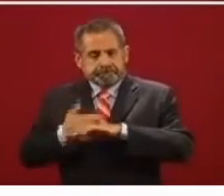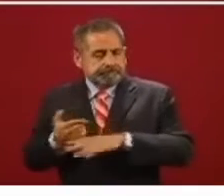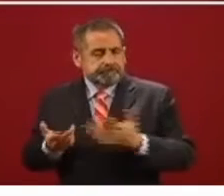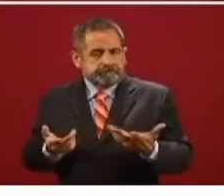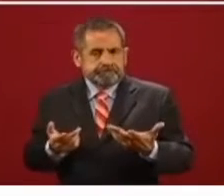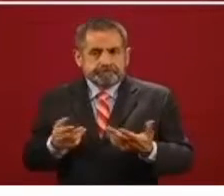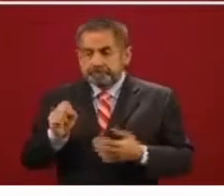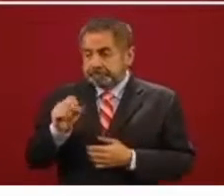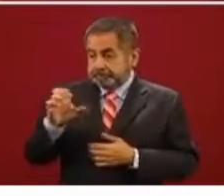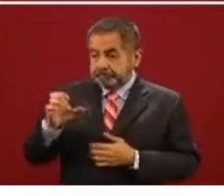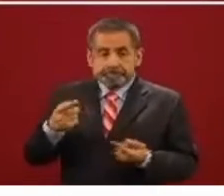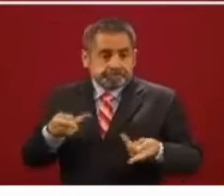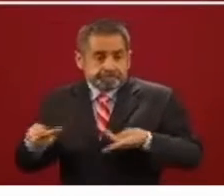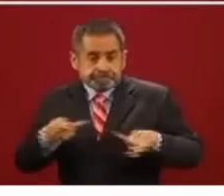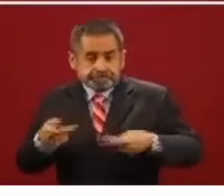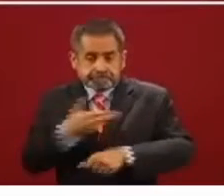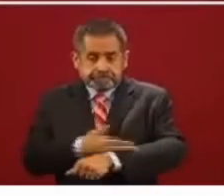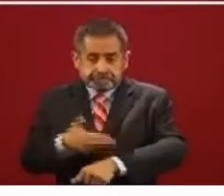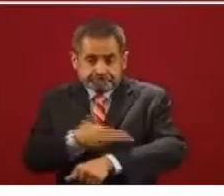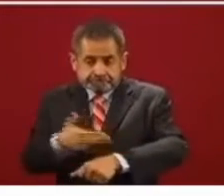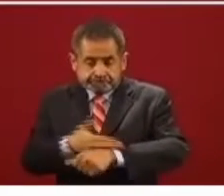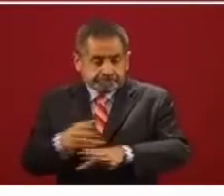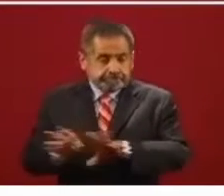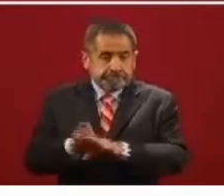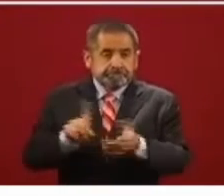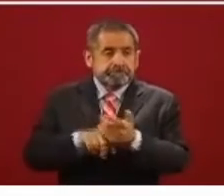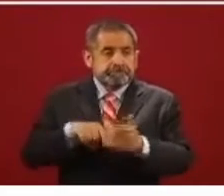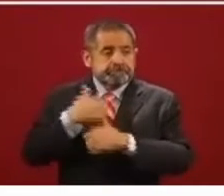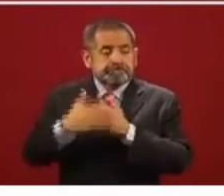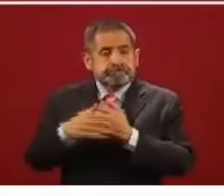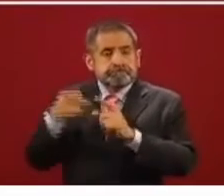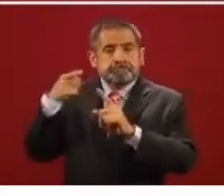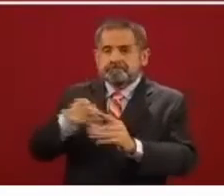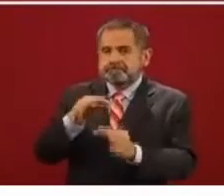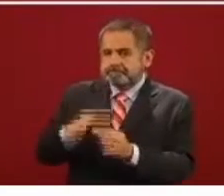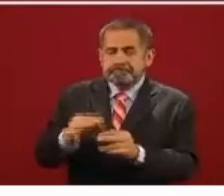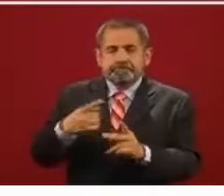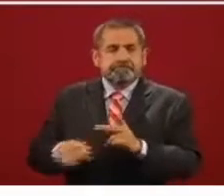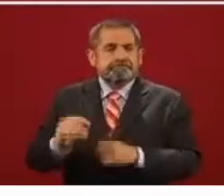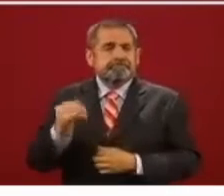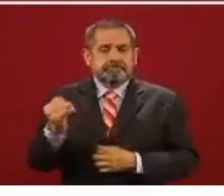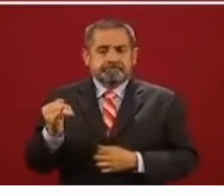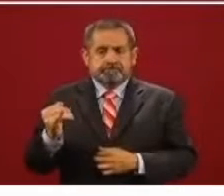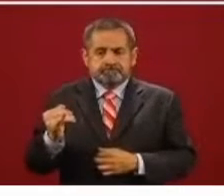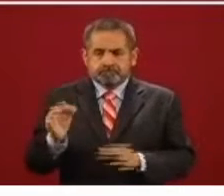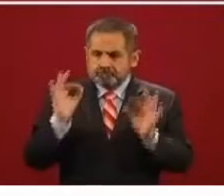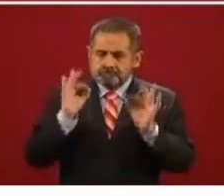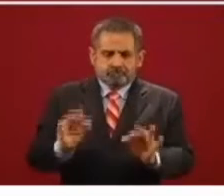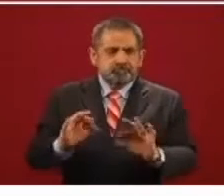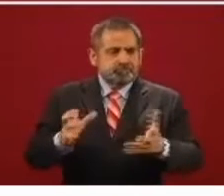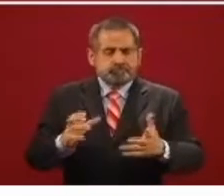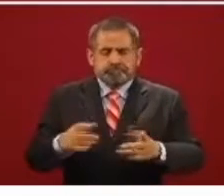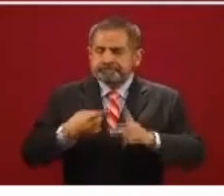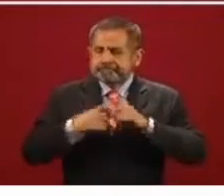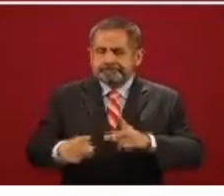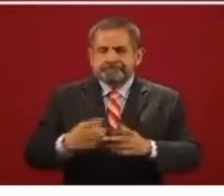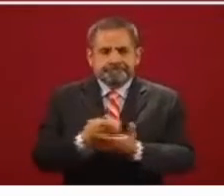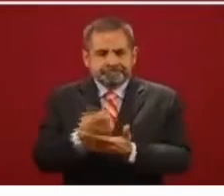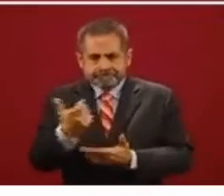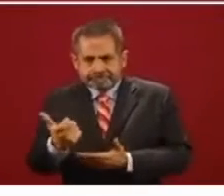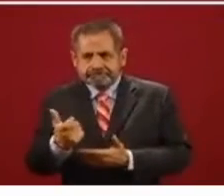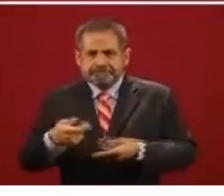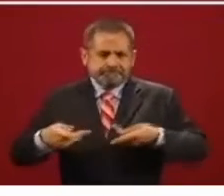pues están acelerando todo para tratar de llegar a ese objetivo en el mes de junio. Cuidar la economía, preparar